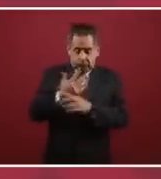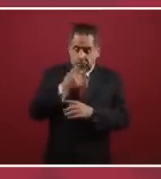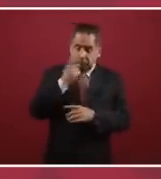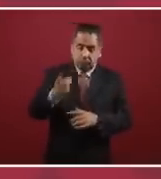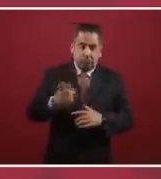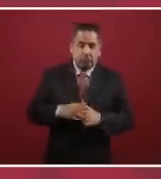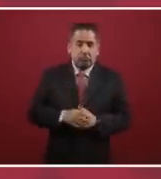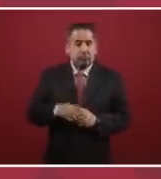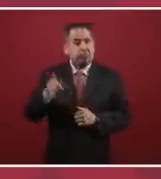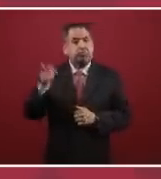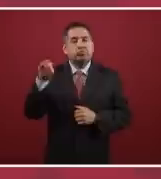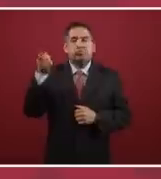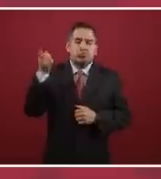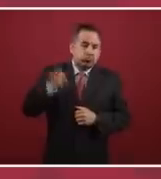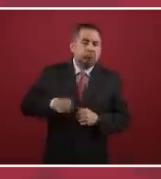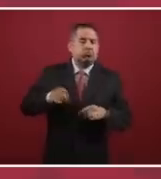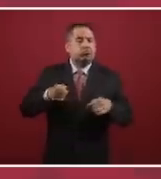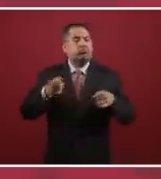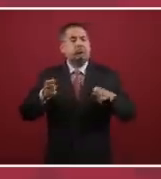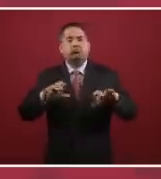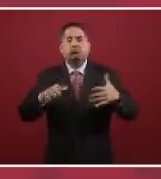la que rige.